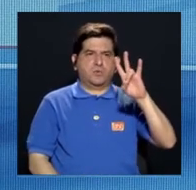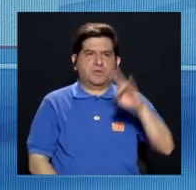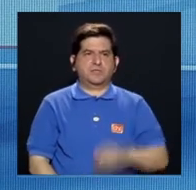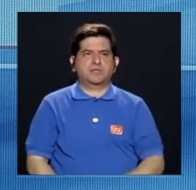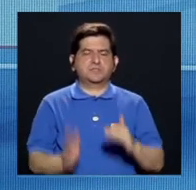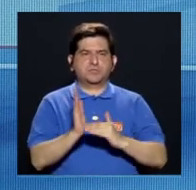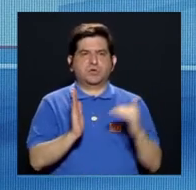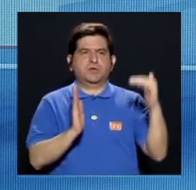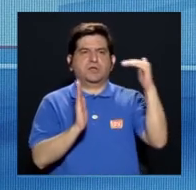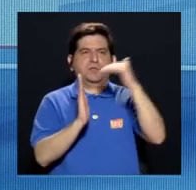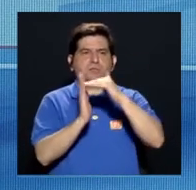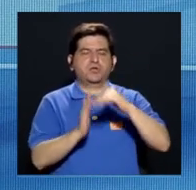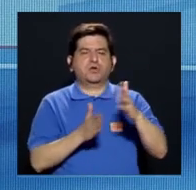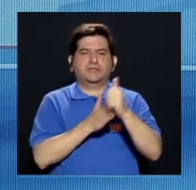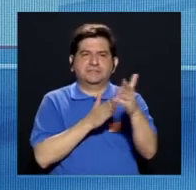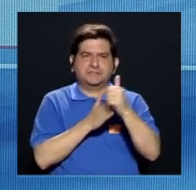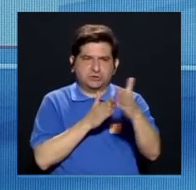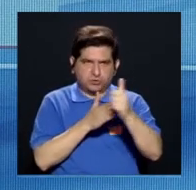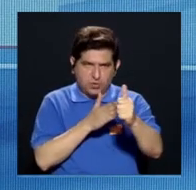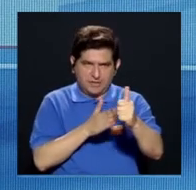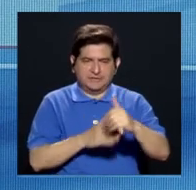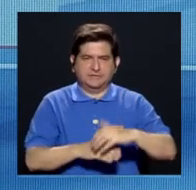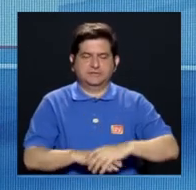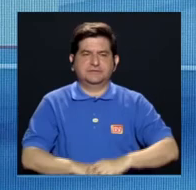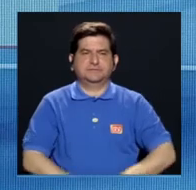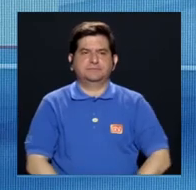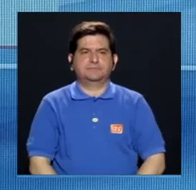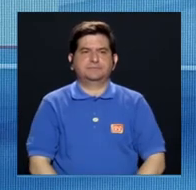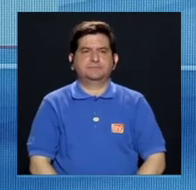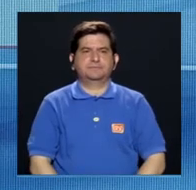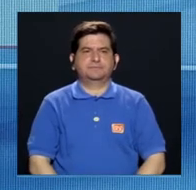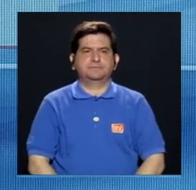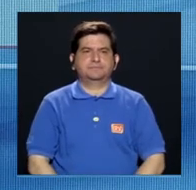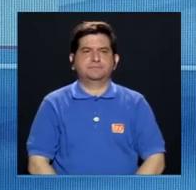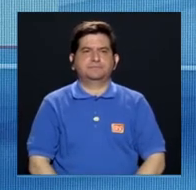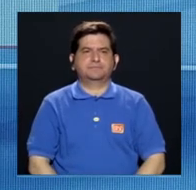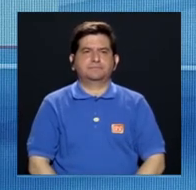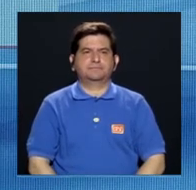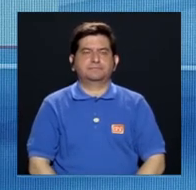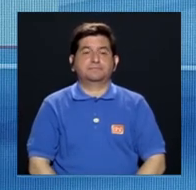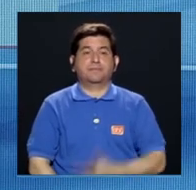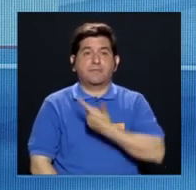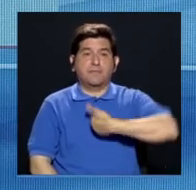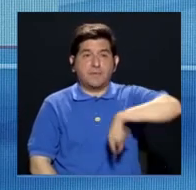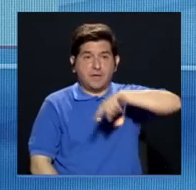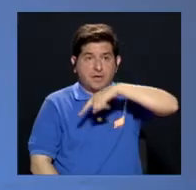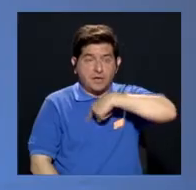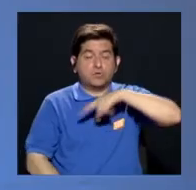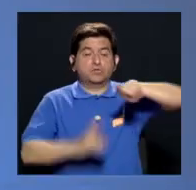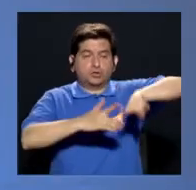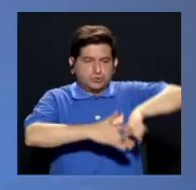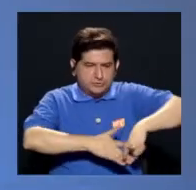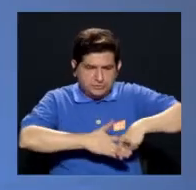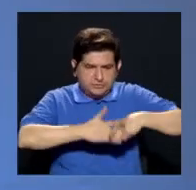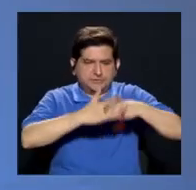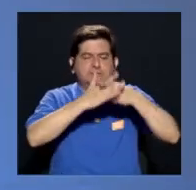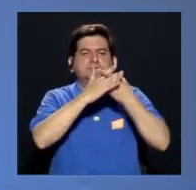millones de dólares. Y con eso hemos podido